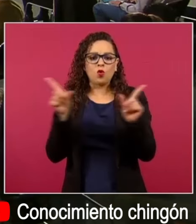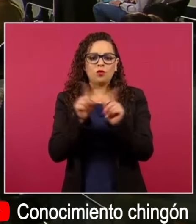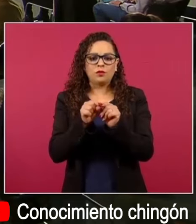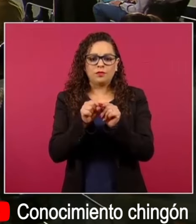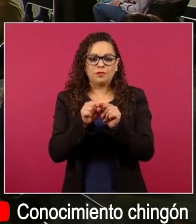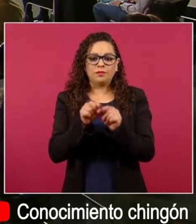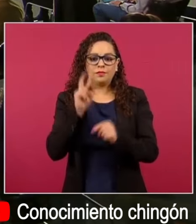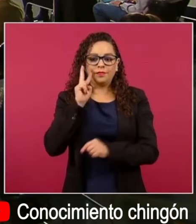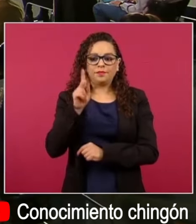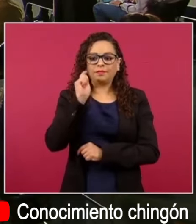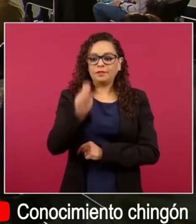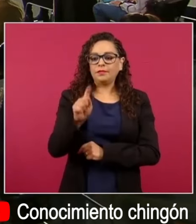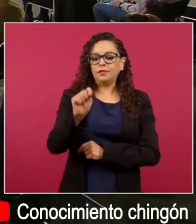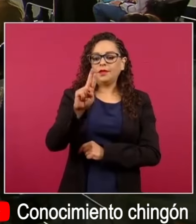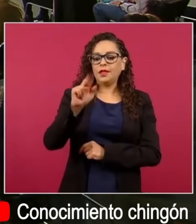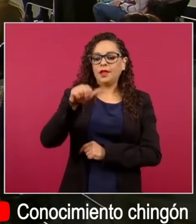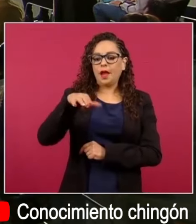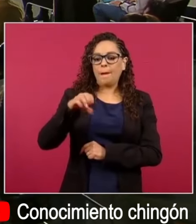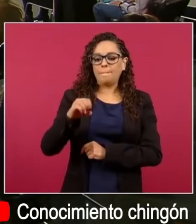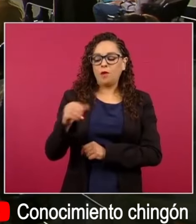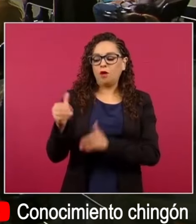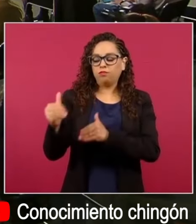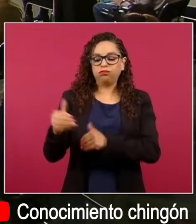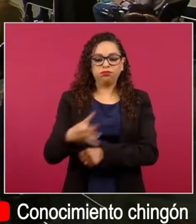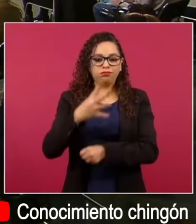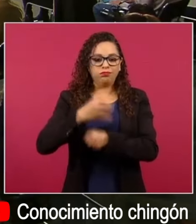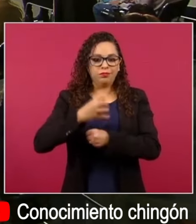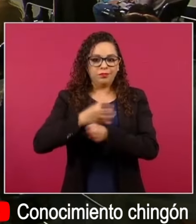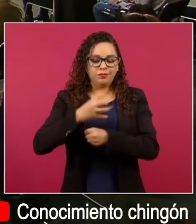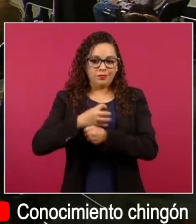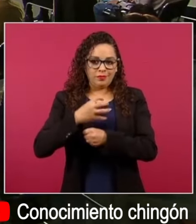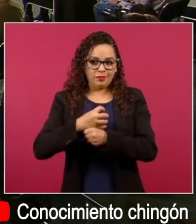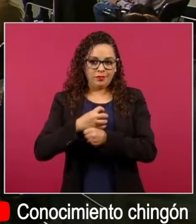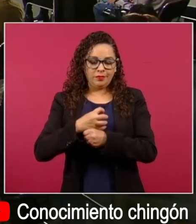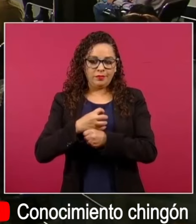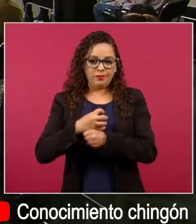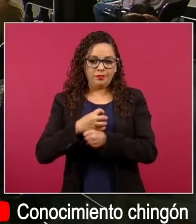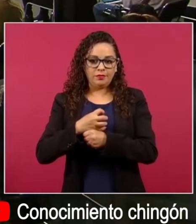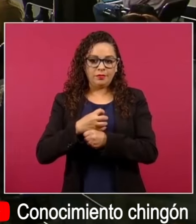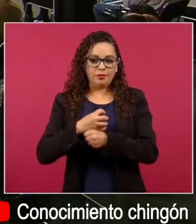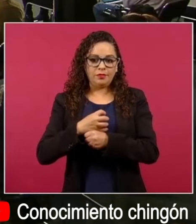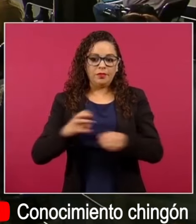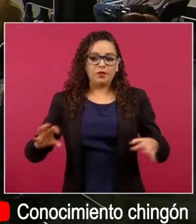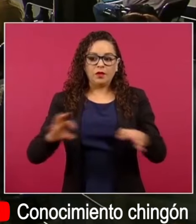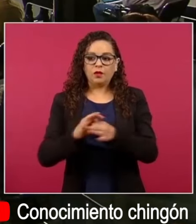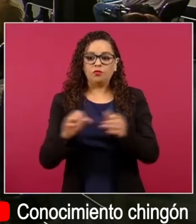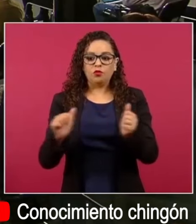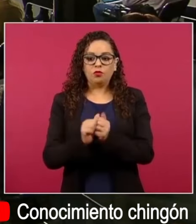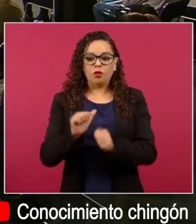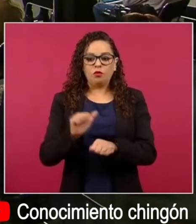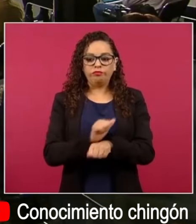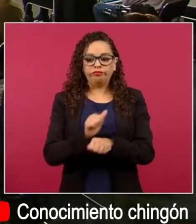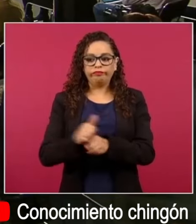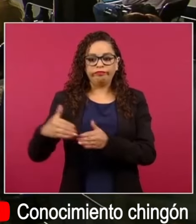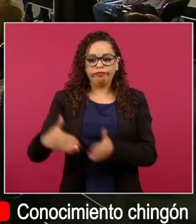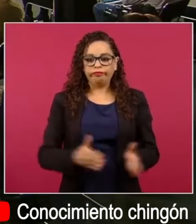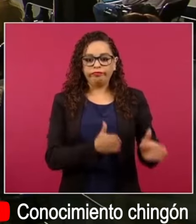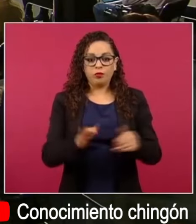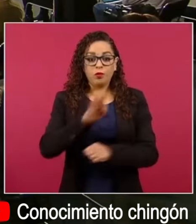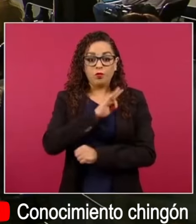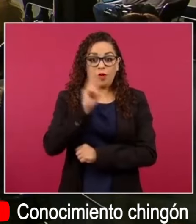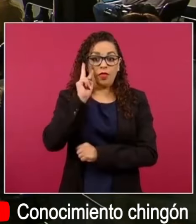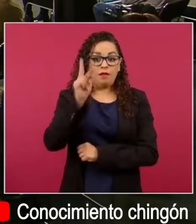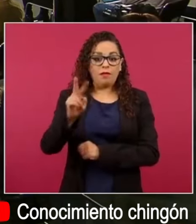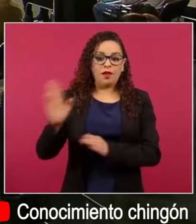ya aparece la vía férrea en doble vía, conjuntamente con la autopista, y ya podrán ver los pasos